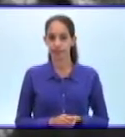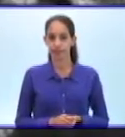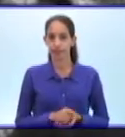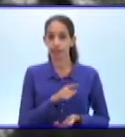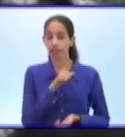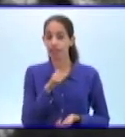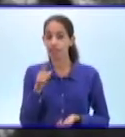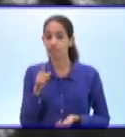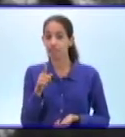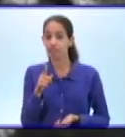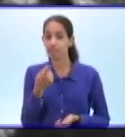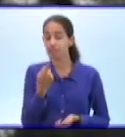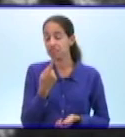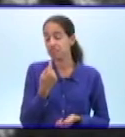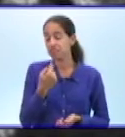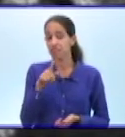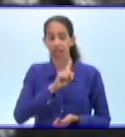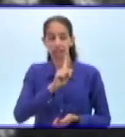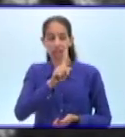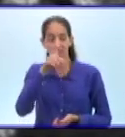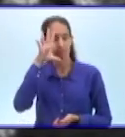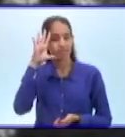y una insensata